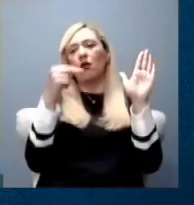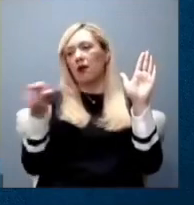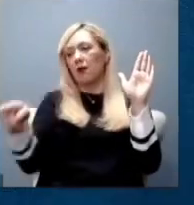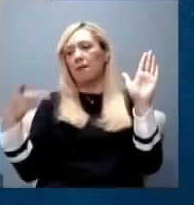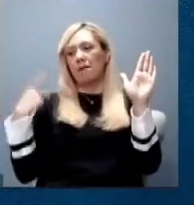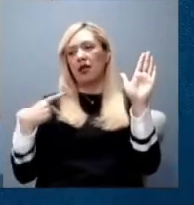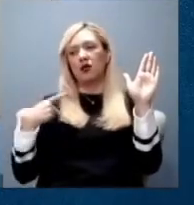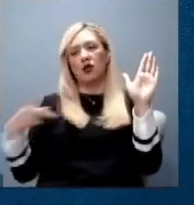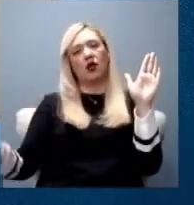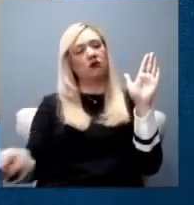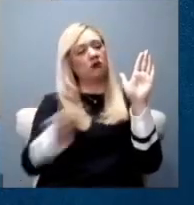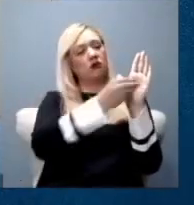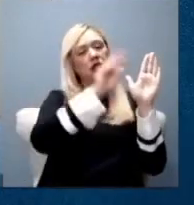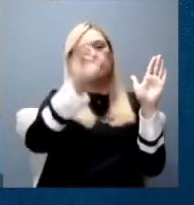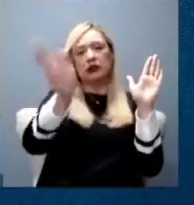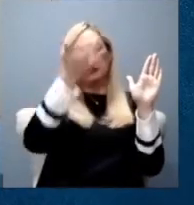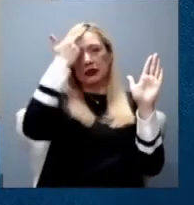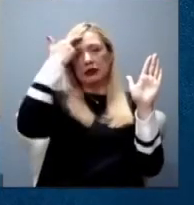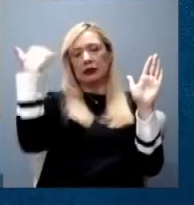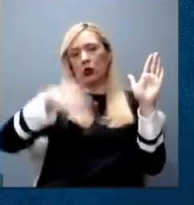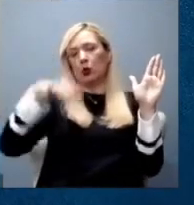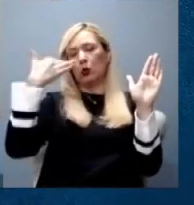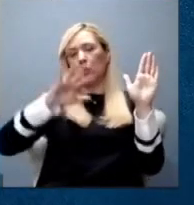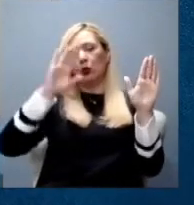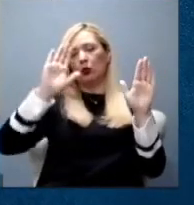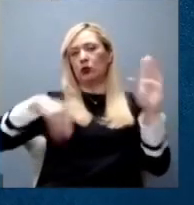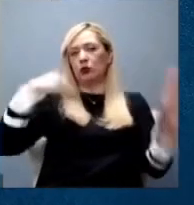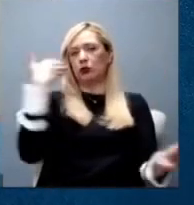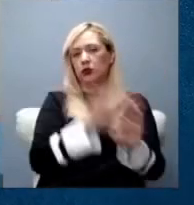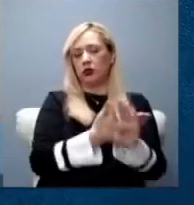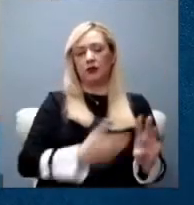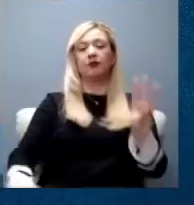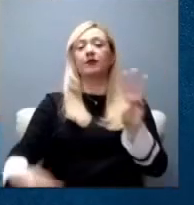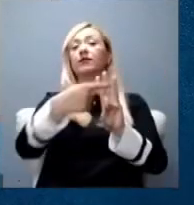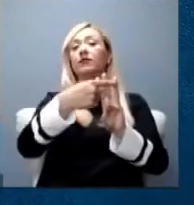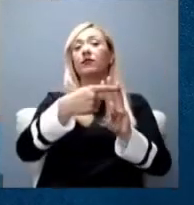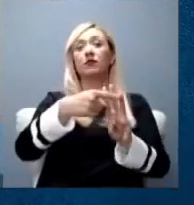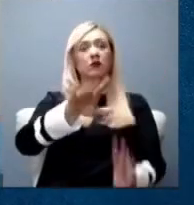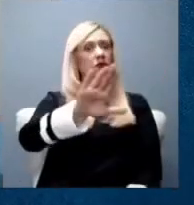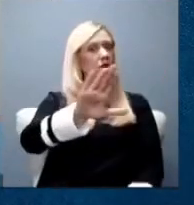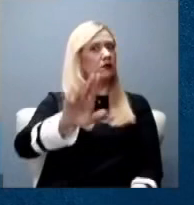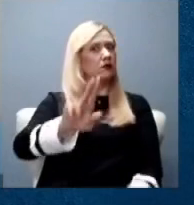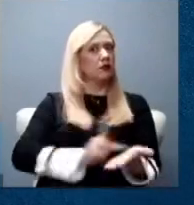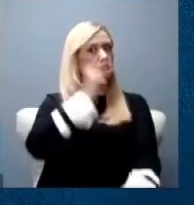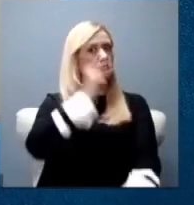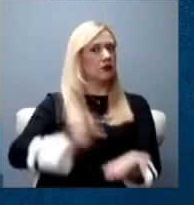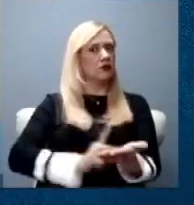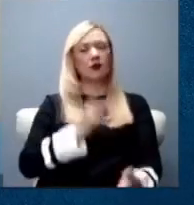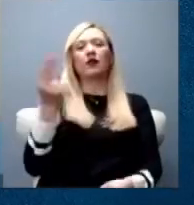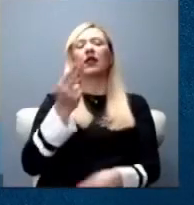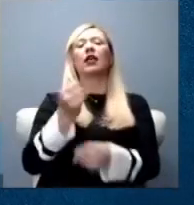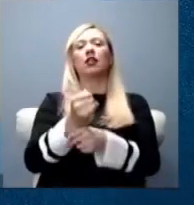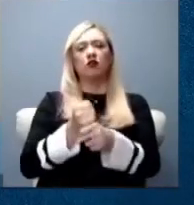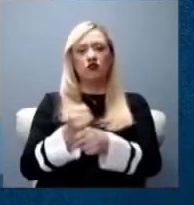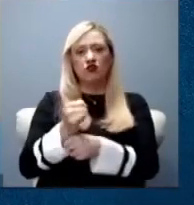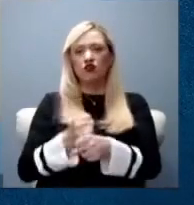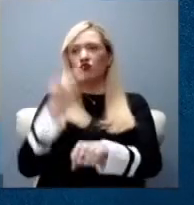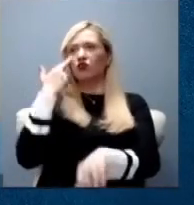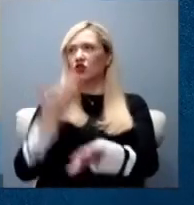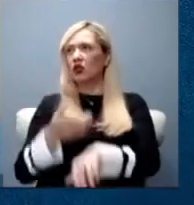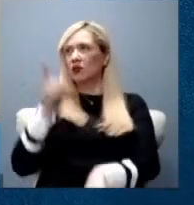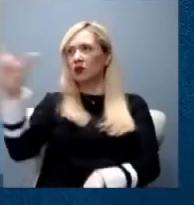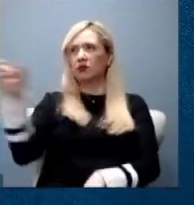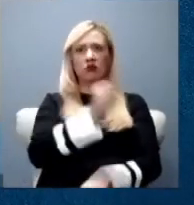la víctima, por poner un ejemplo. 3, garantías de no repetición, que incluye la investigación de las personas responsables y su sanción, las